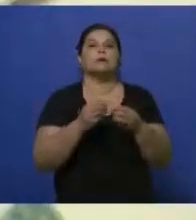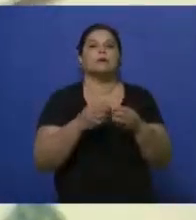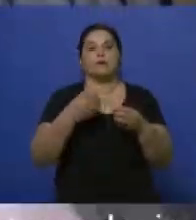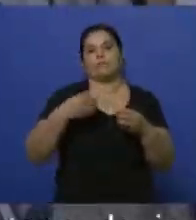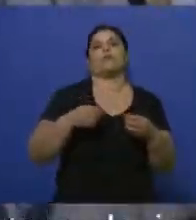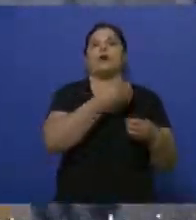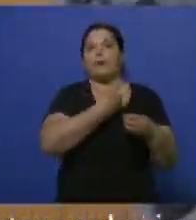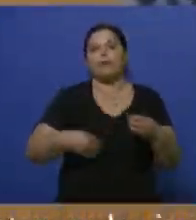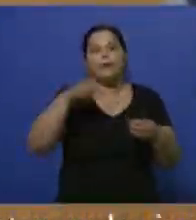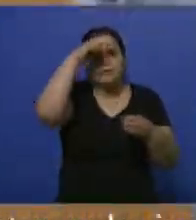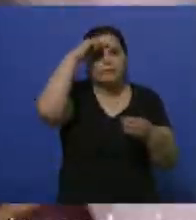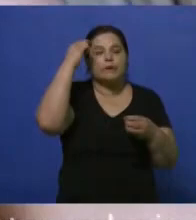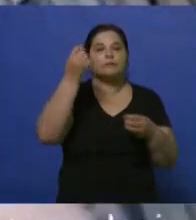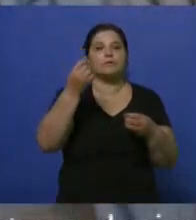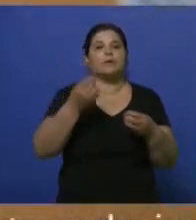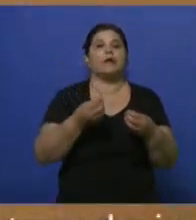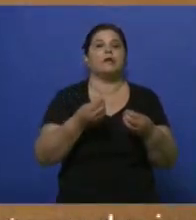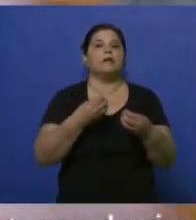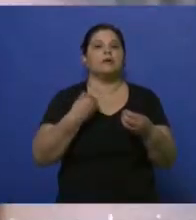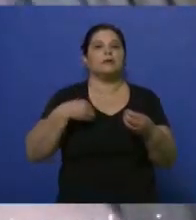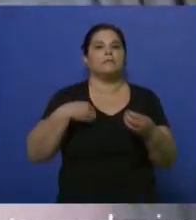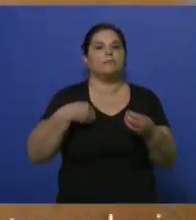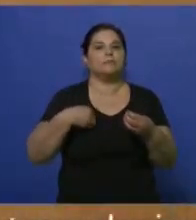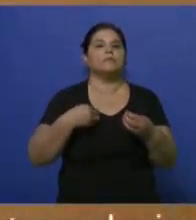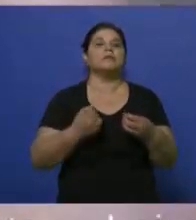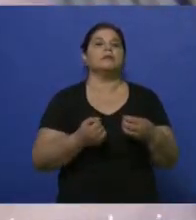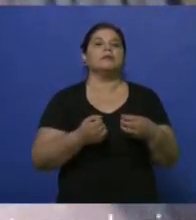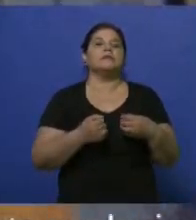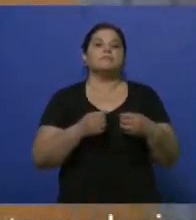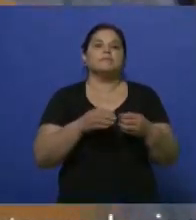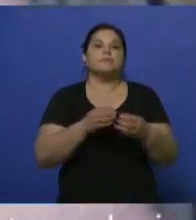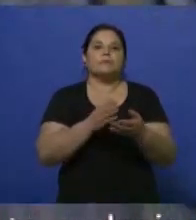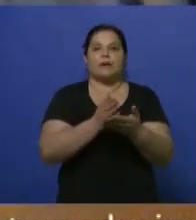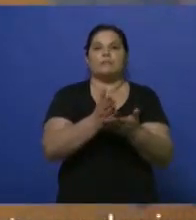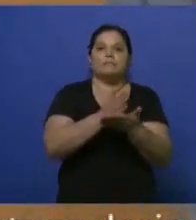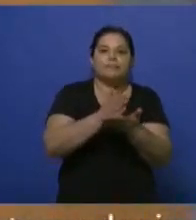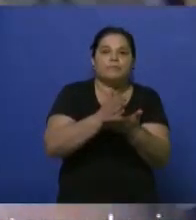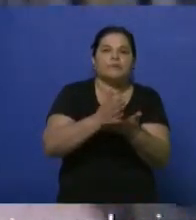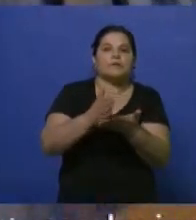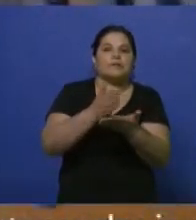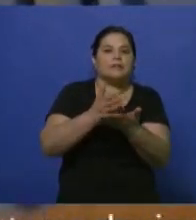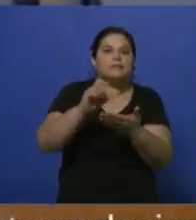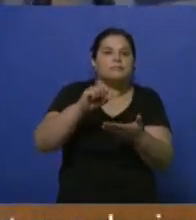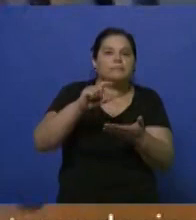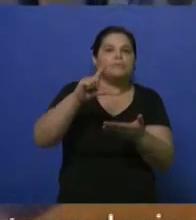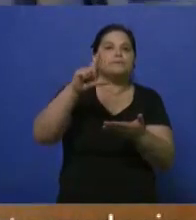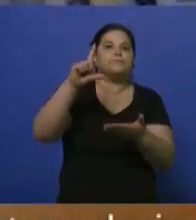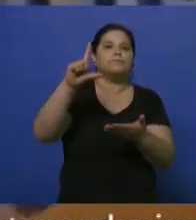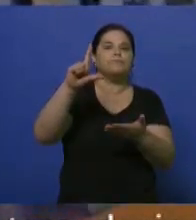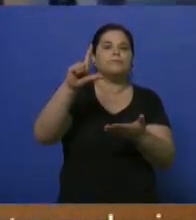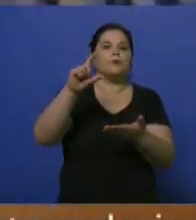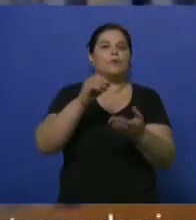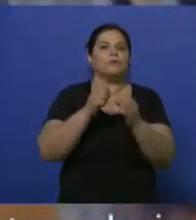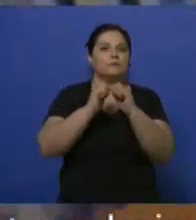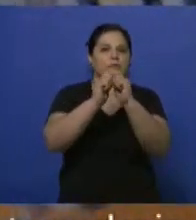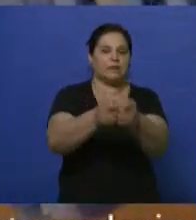argentino en el balance del presupuesto incluyó aumento en las retenciones a las exportaciones. Claro. Entonces, te lo comento con una anécdota. Sí.